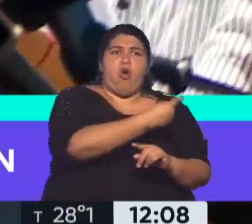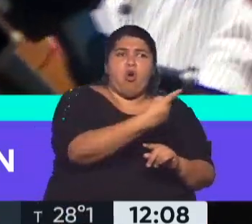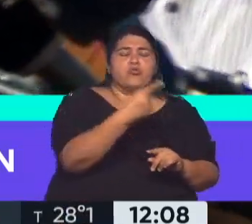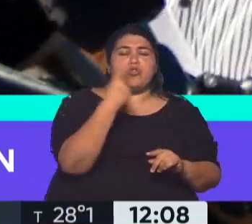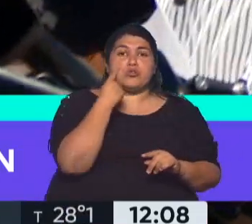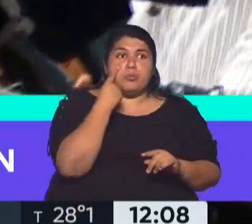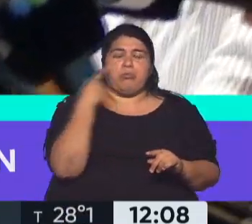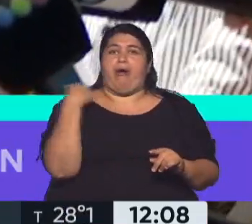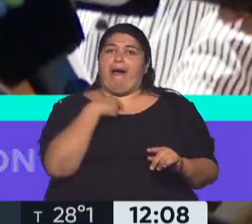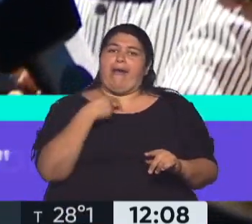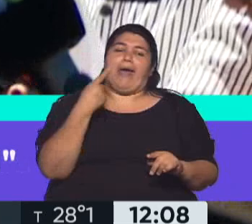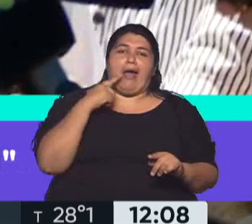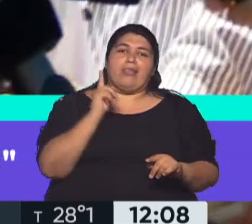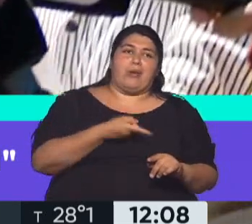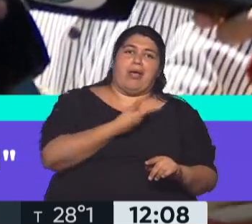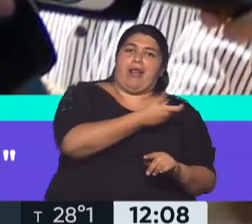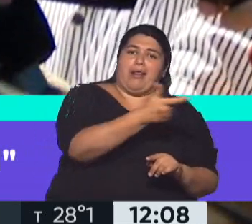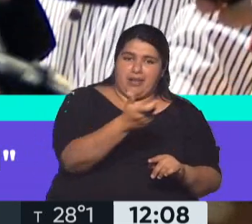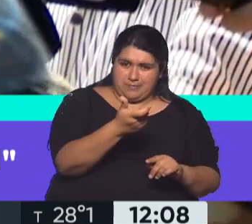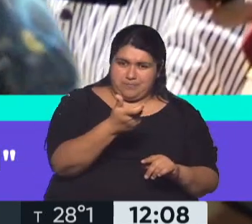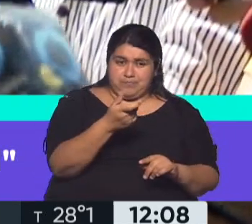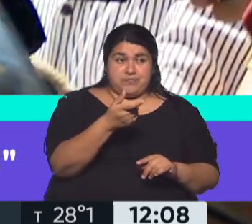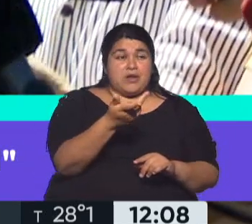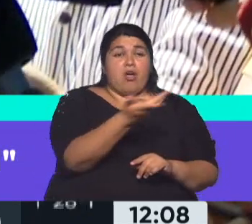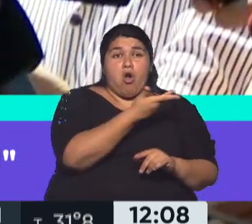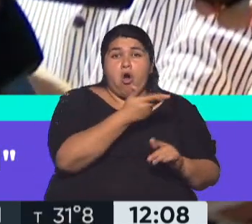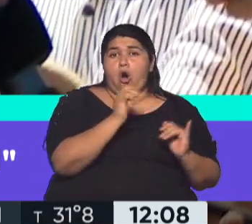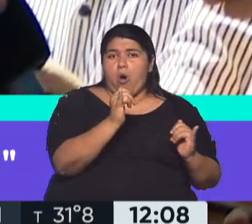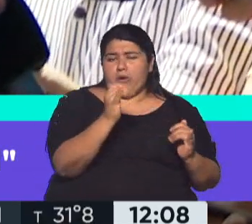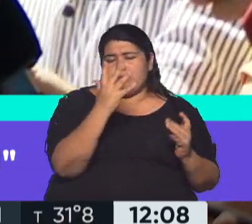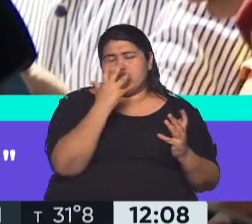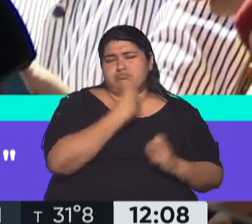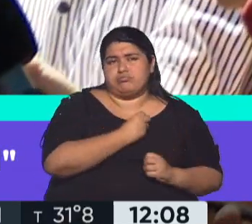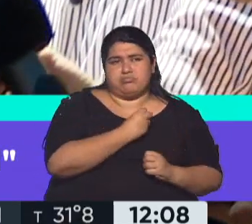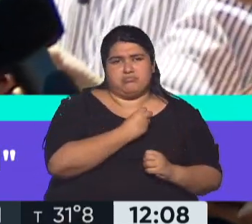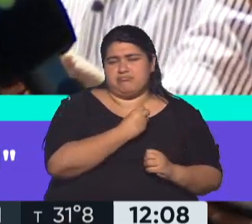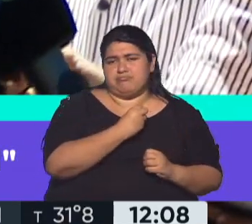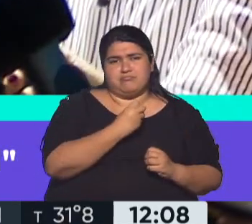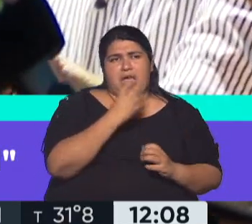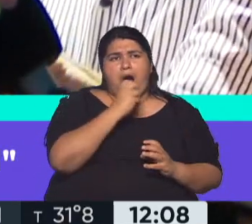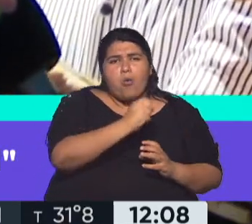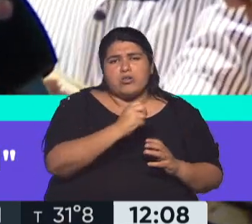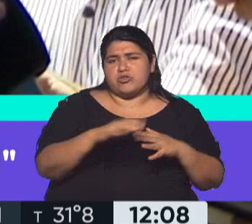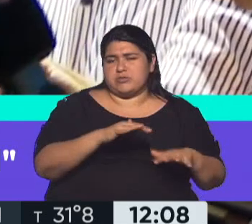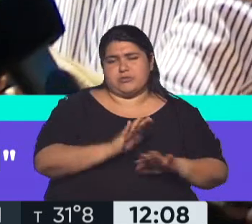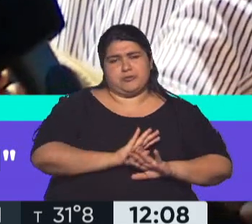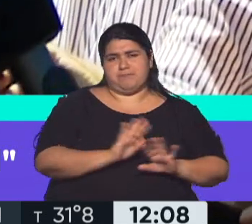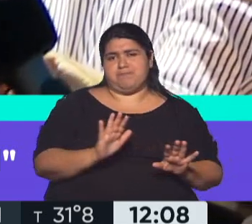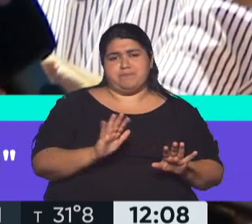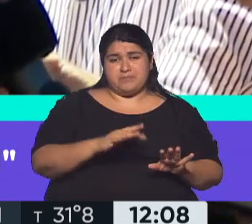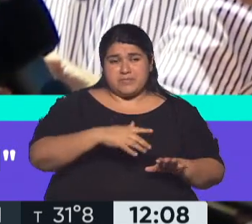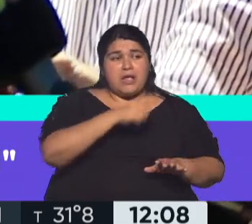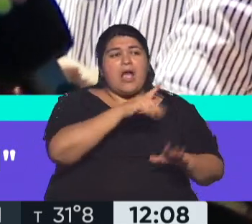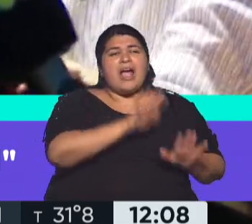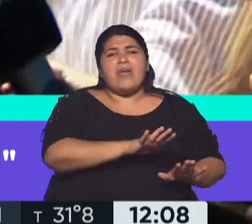vivos. Mal, se quebraron, exactamente, se quebraron. Sí, no soportaron la situación. Pero la verdad, se quedaron